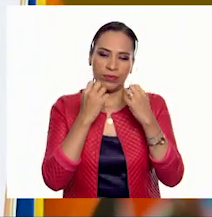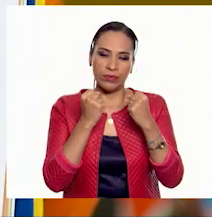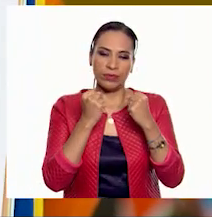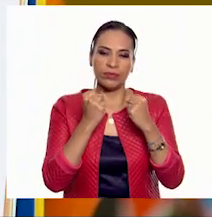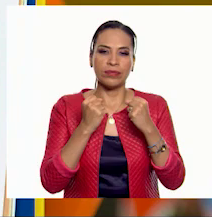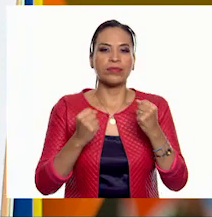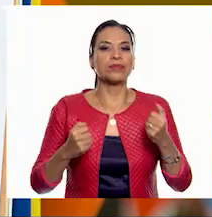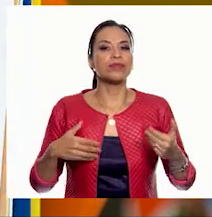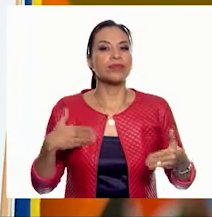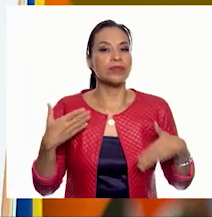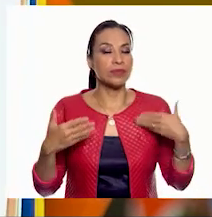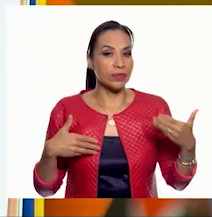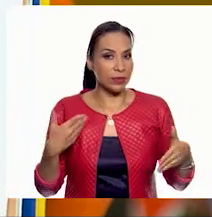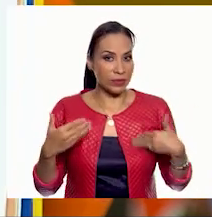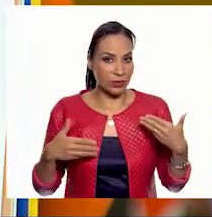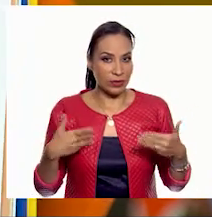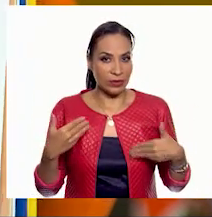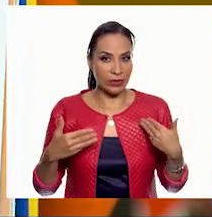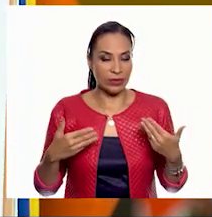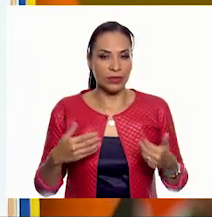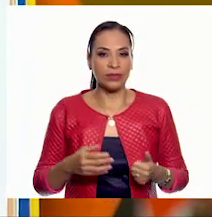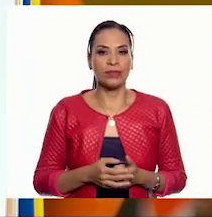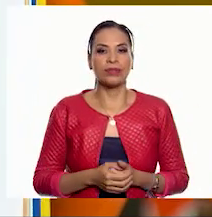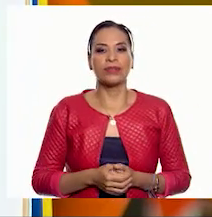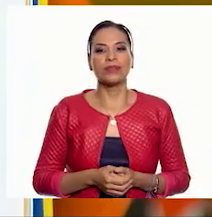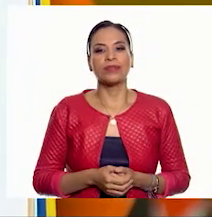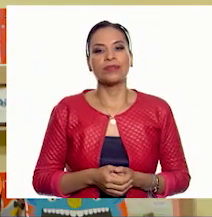triste o alegre.